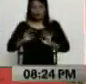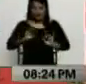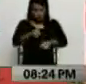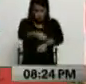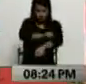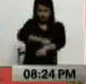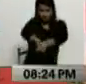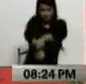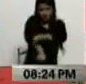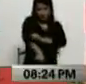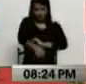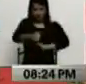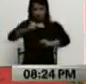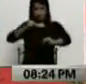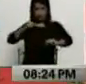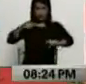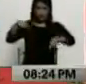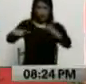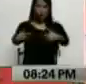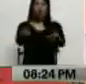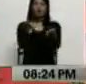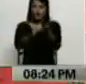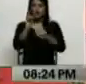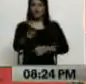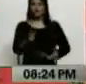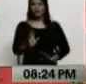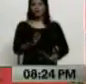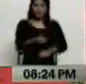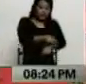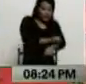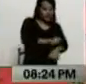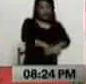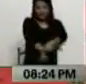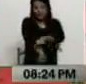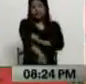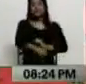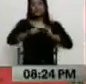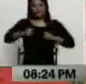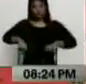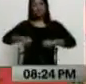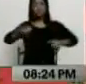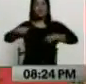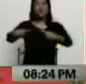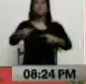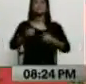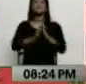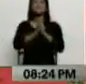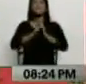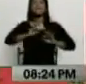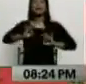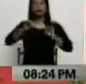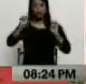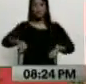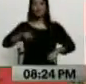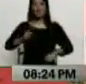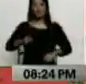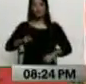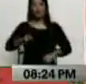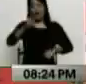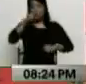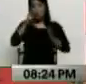impulso verdad impulso 2016 fue muy duro 2017 va a ser duro una gran